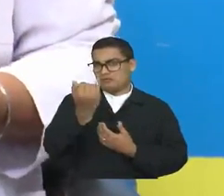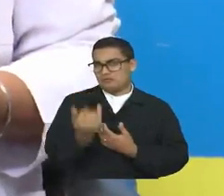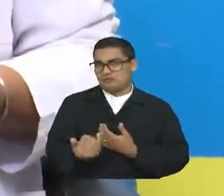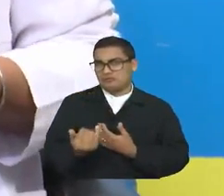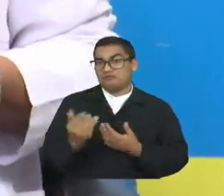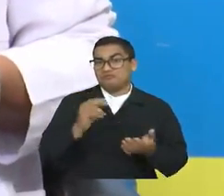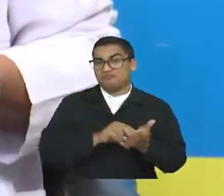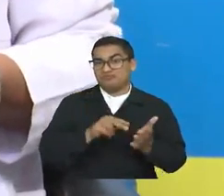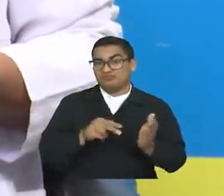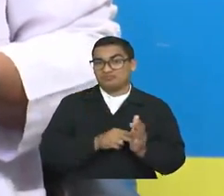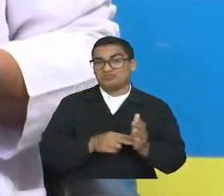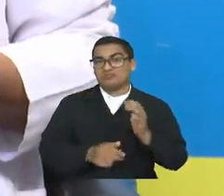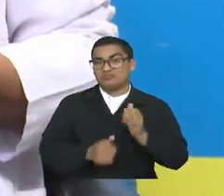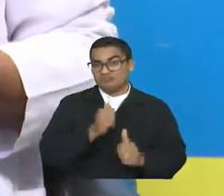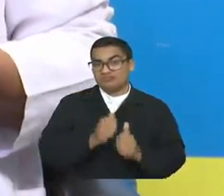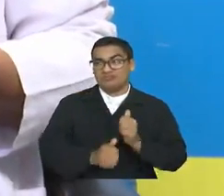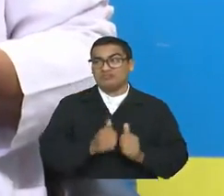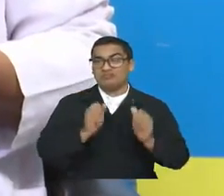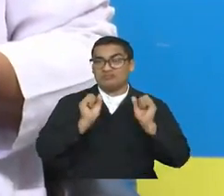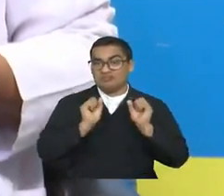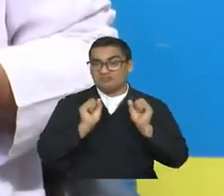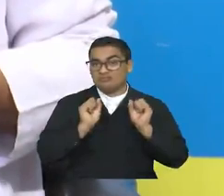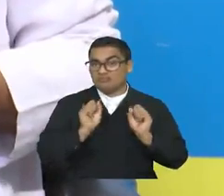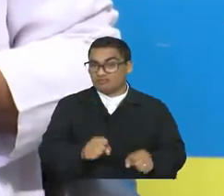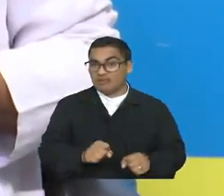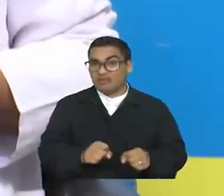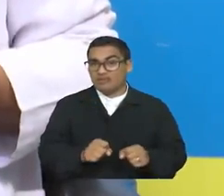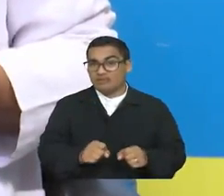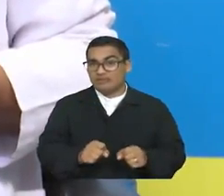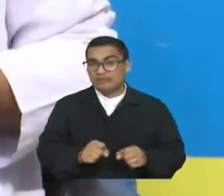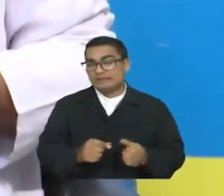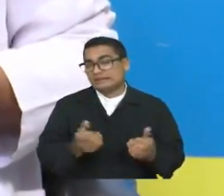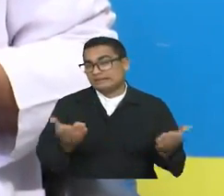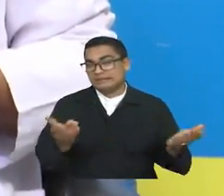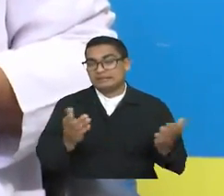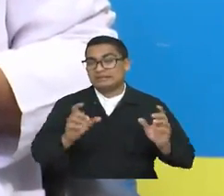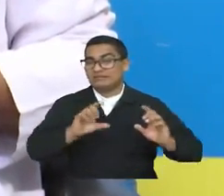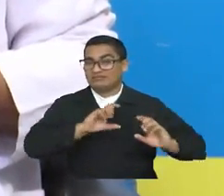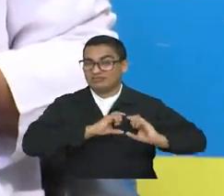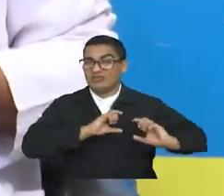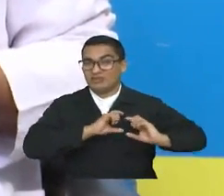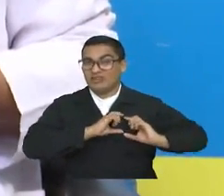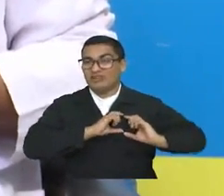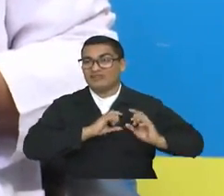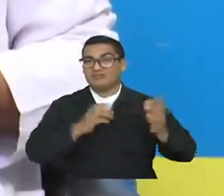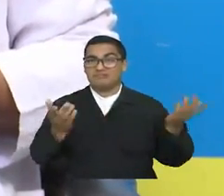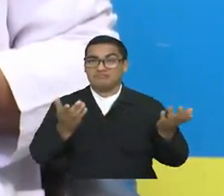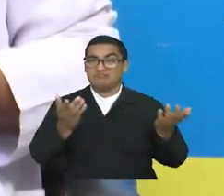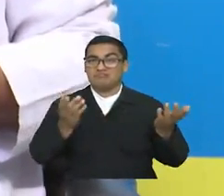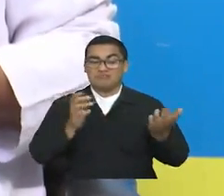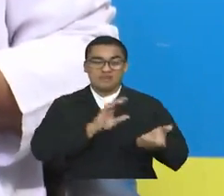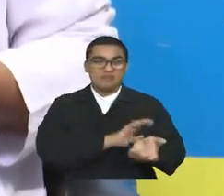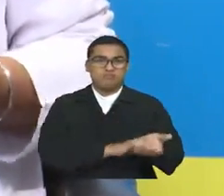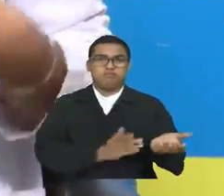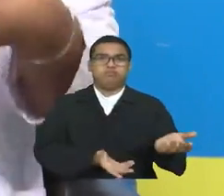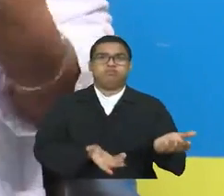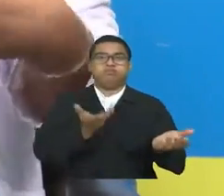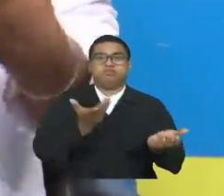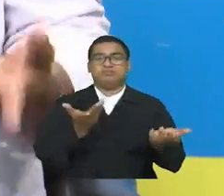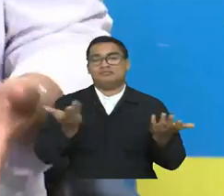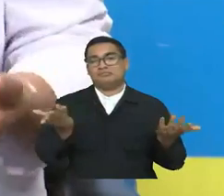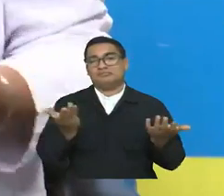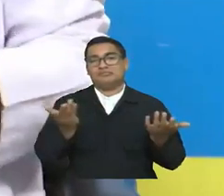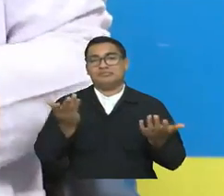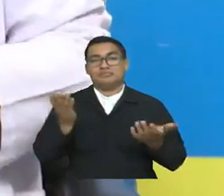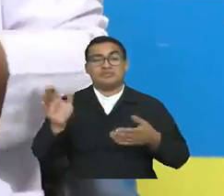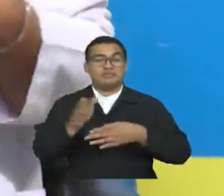estar alto, tengo el factor de riesgo para algún proceso cardiovascular, para debutar con hipertensión, para debutar